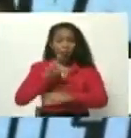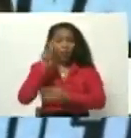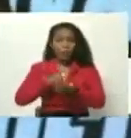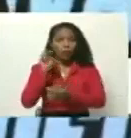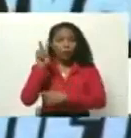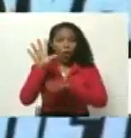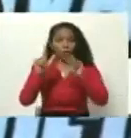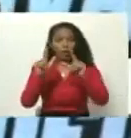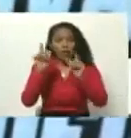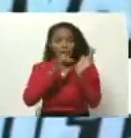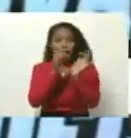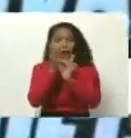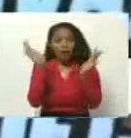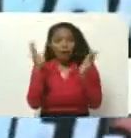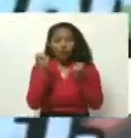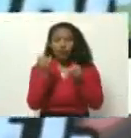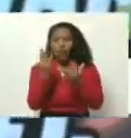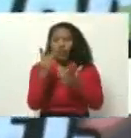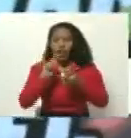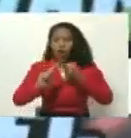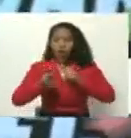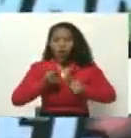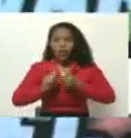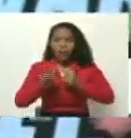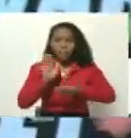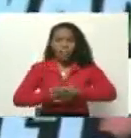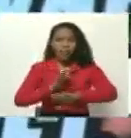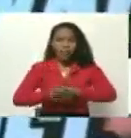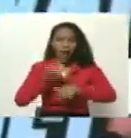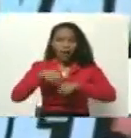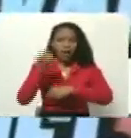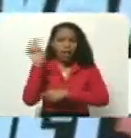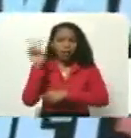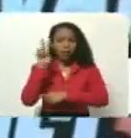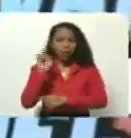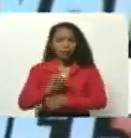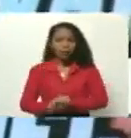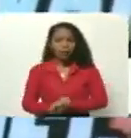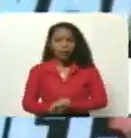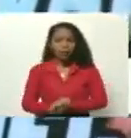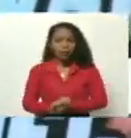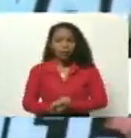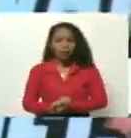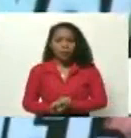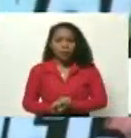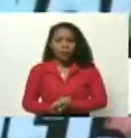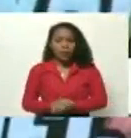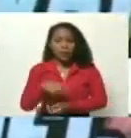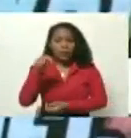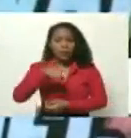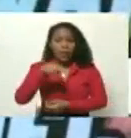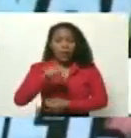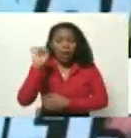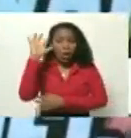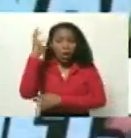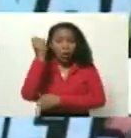de abril? ¿Cuántas cosas estuvieran pasando aquí en Venezuela si aquí hubiesen